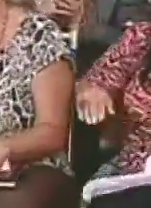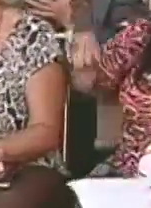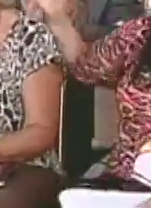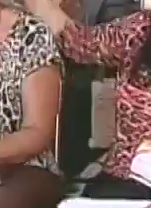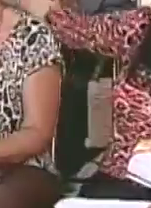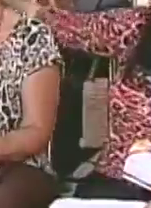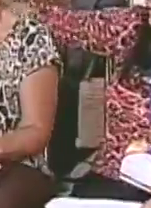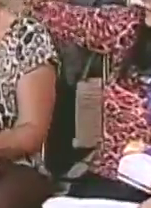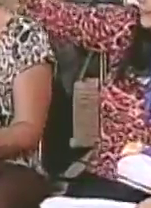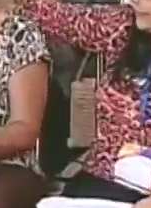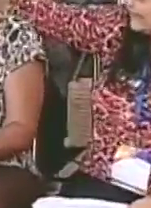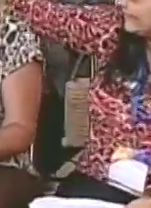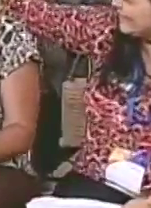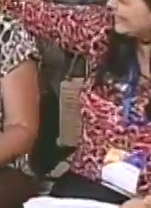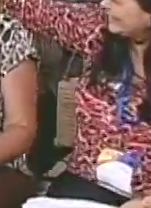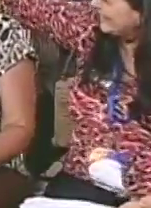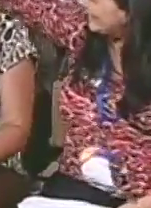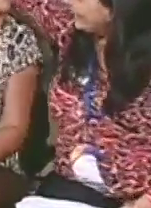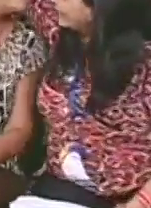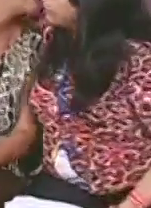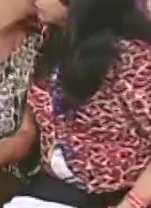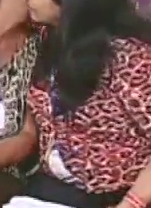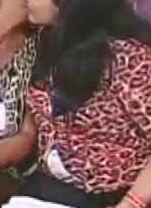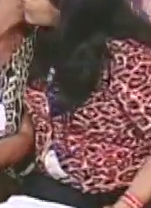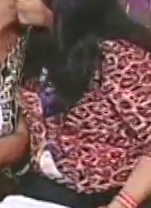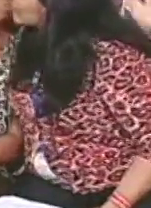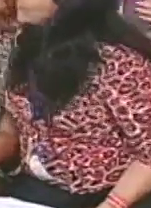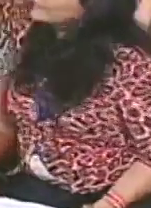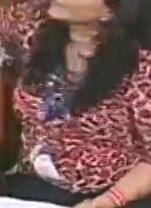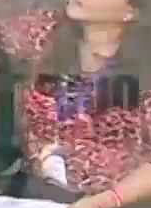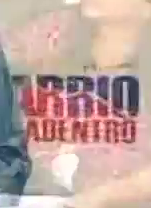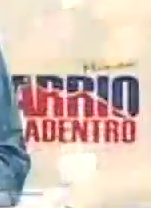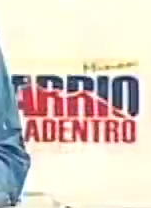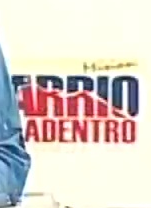Qué bonita intervención de Maribel.